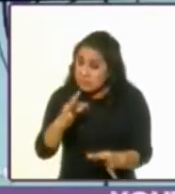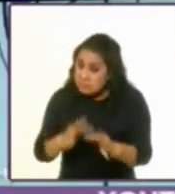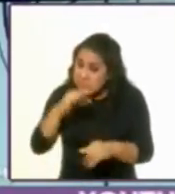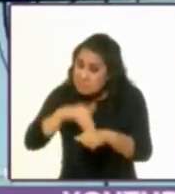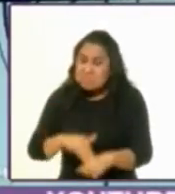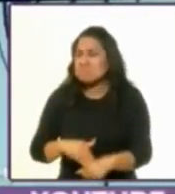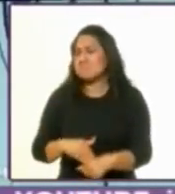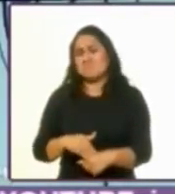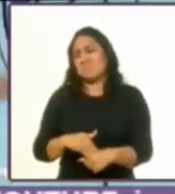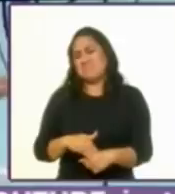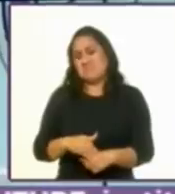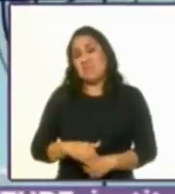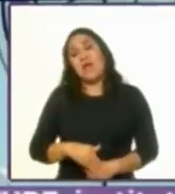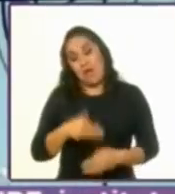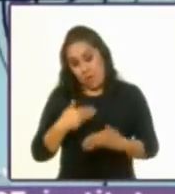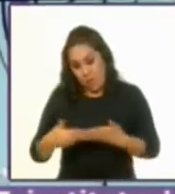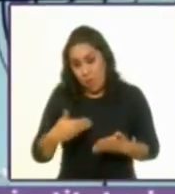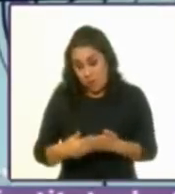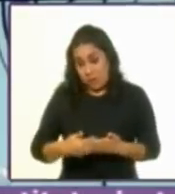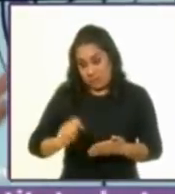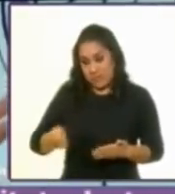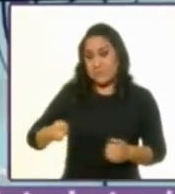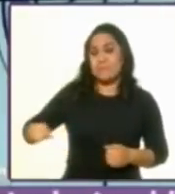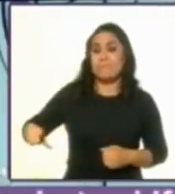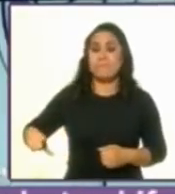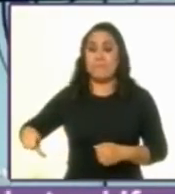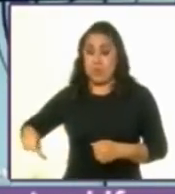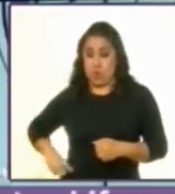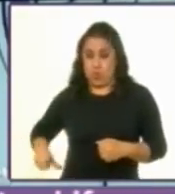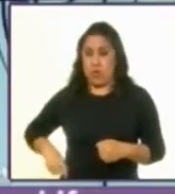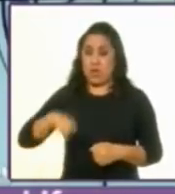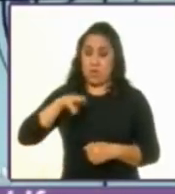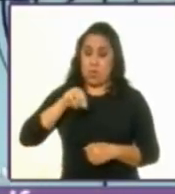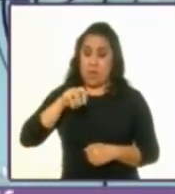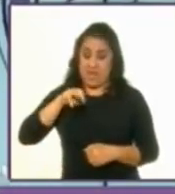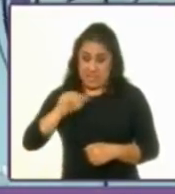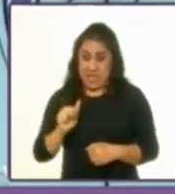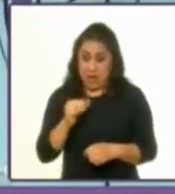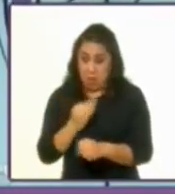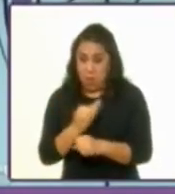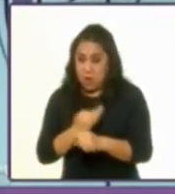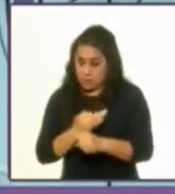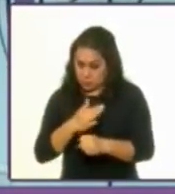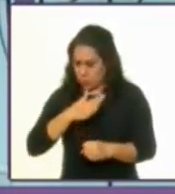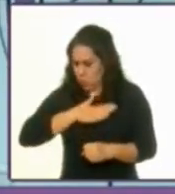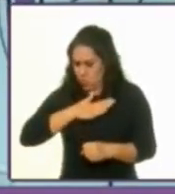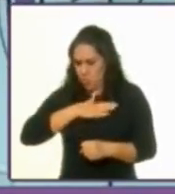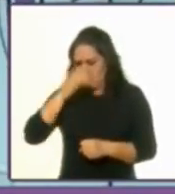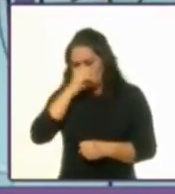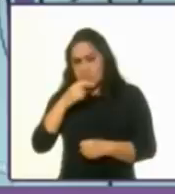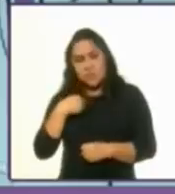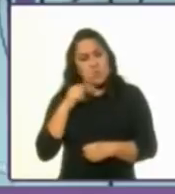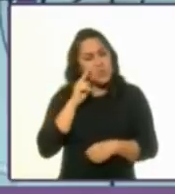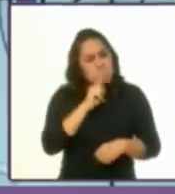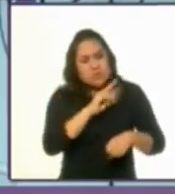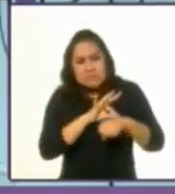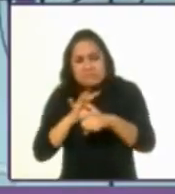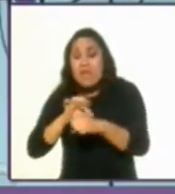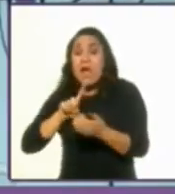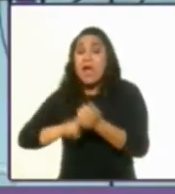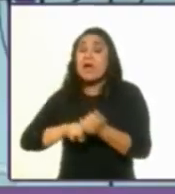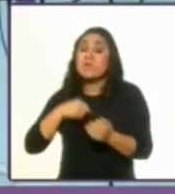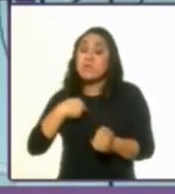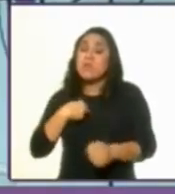ya hemos tenido el gobierno de morena que yo lo personal he vivido y he sufrido en la